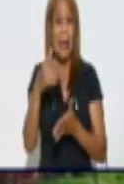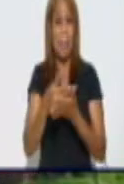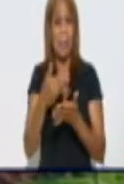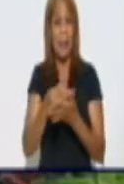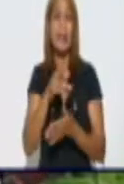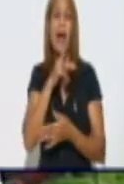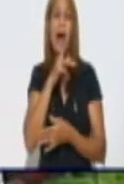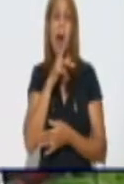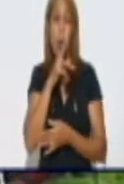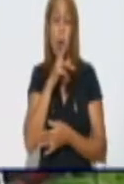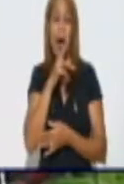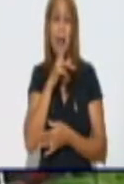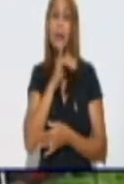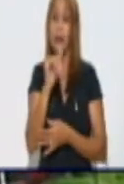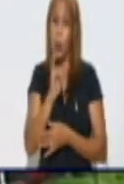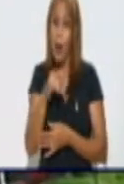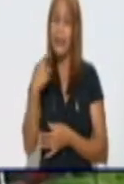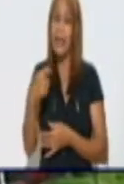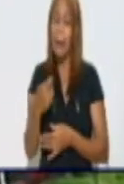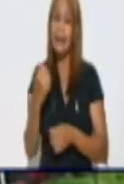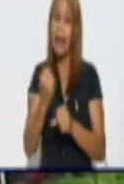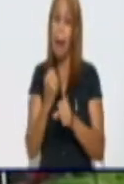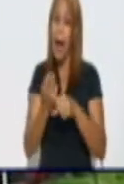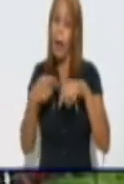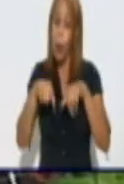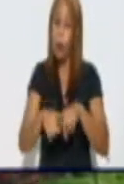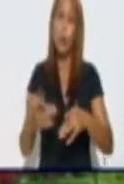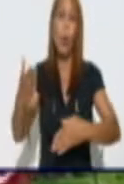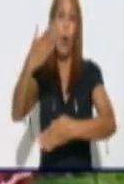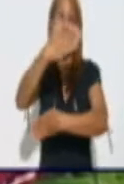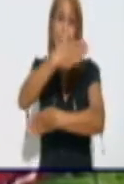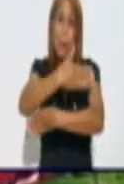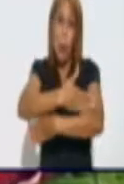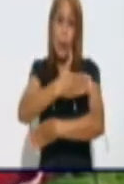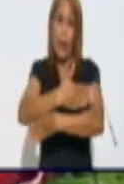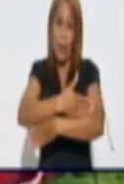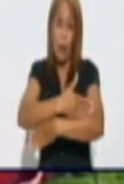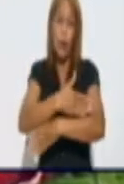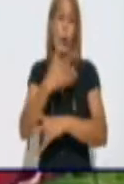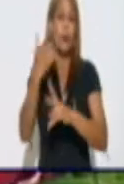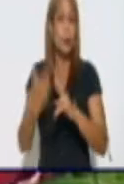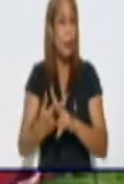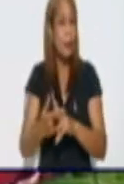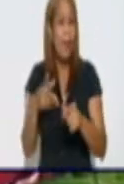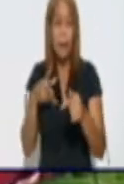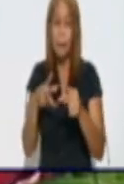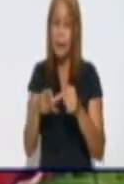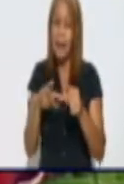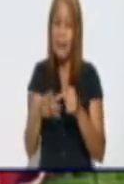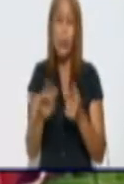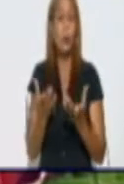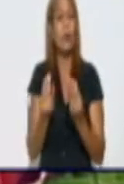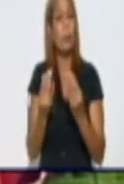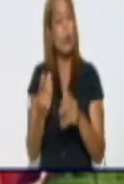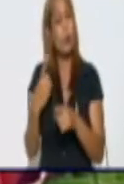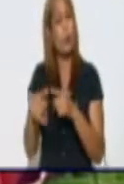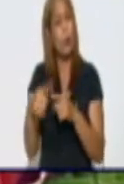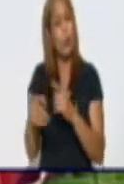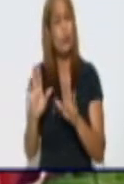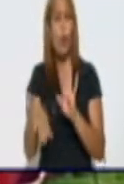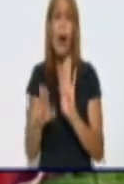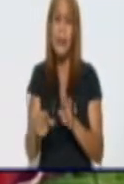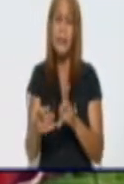del bloqueo que está aquí, que es presente, que es diario, con la limitación de recursos, con equipos viejos,